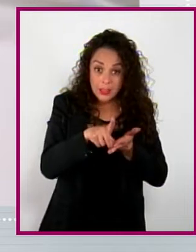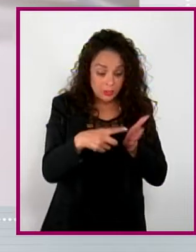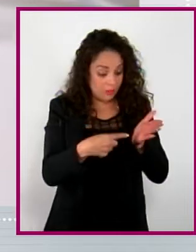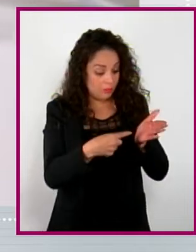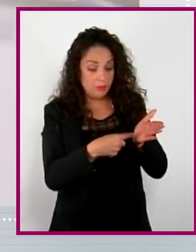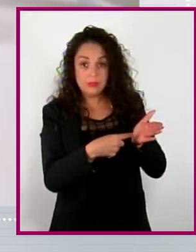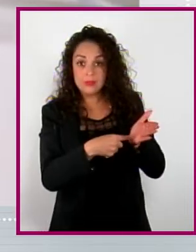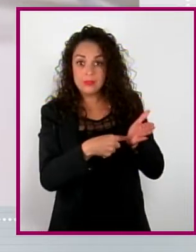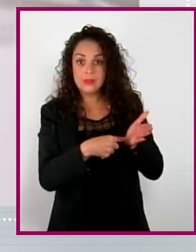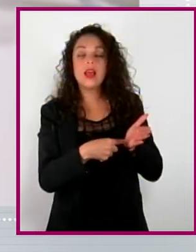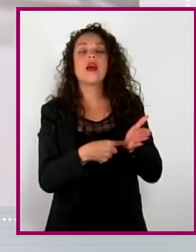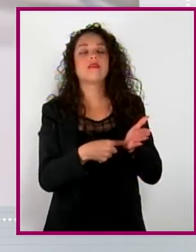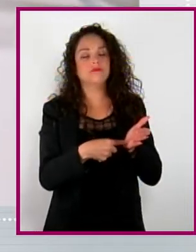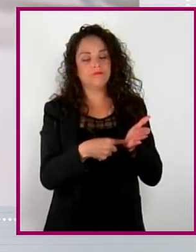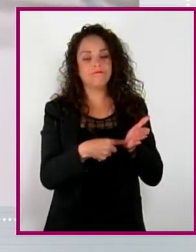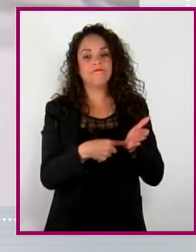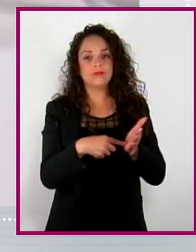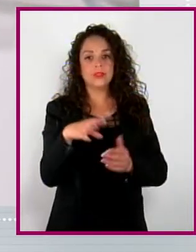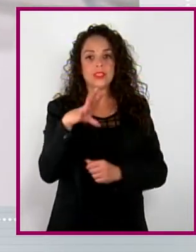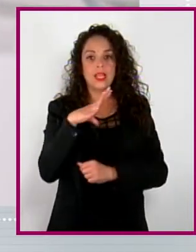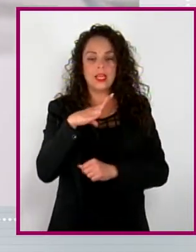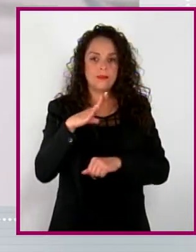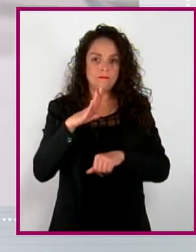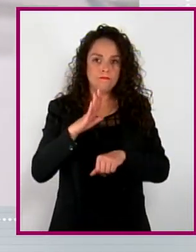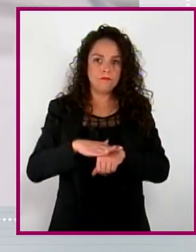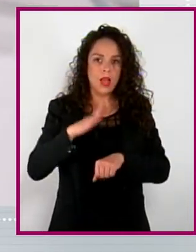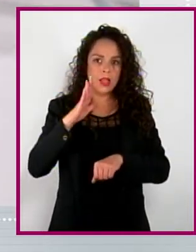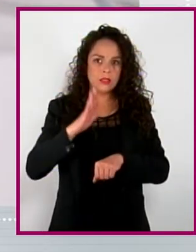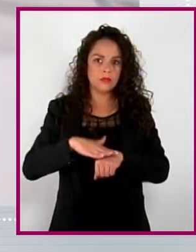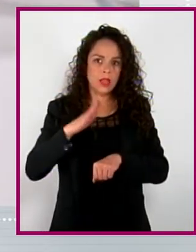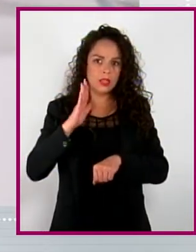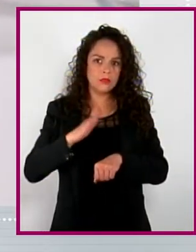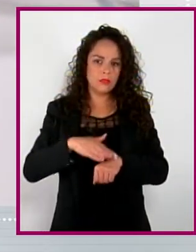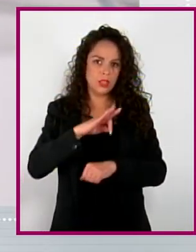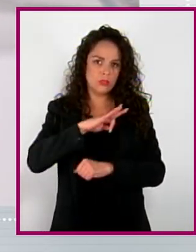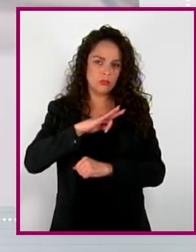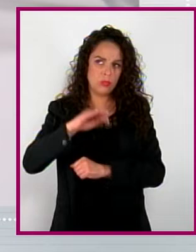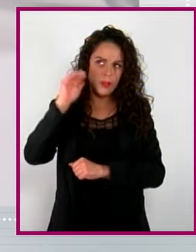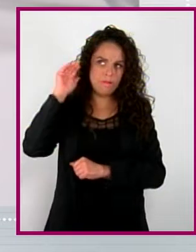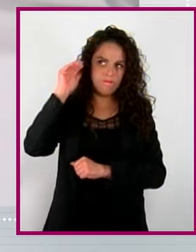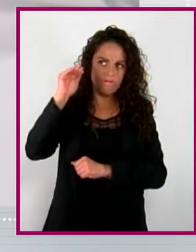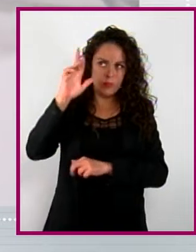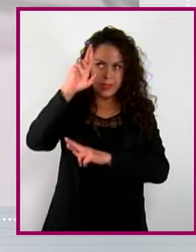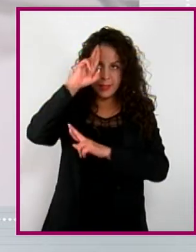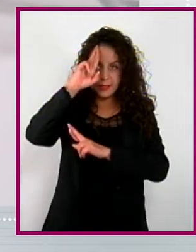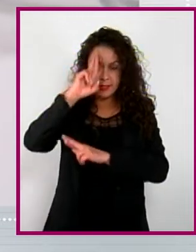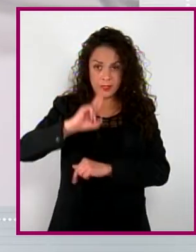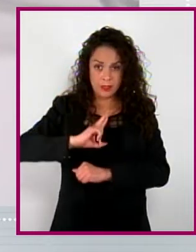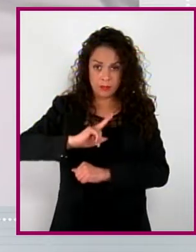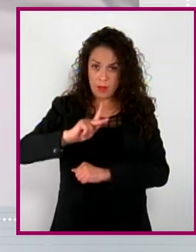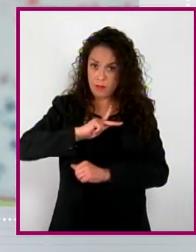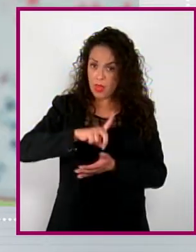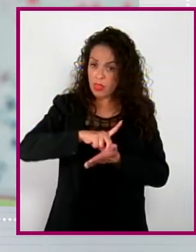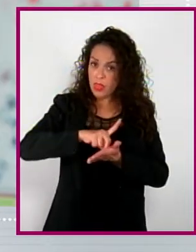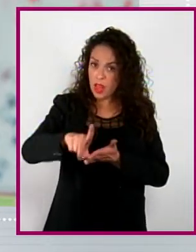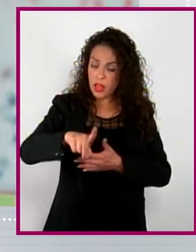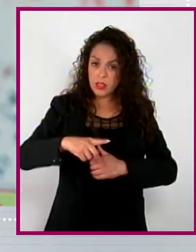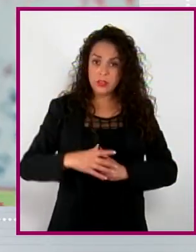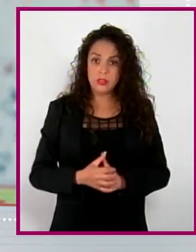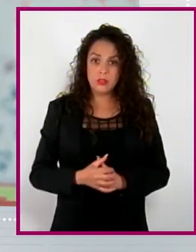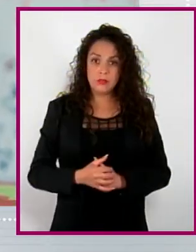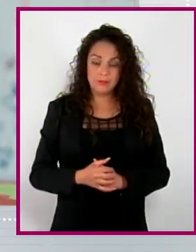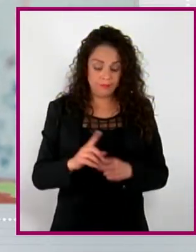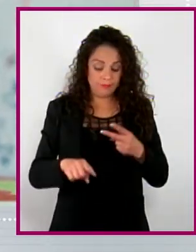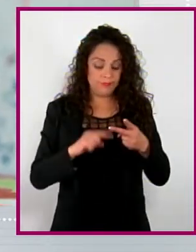podemos tener más elementos para exigirlos y para pedir que se nos respeten nuestros derechos. En